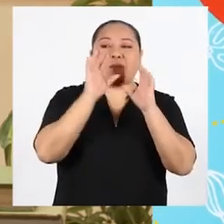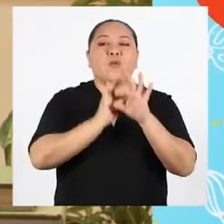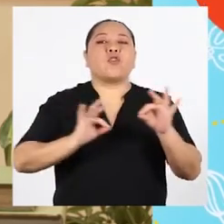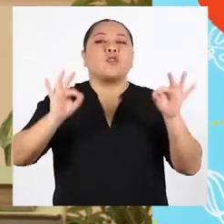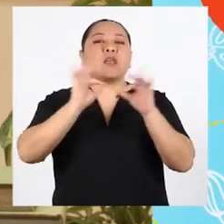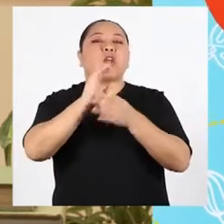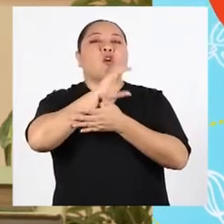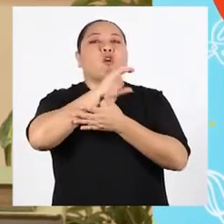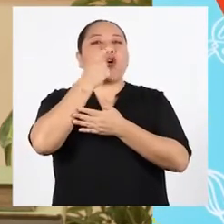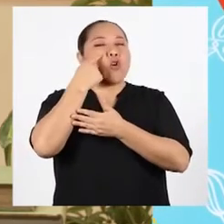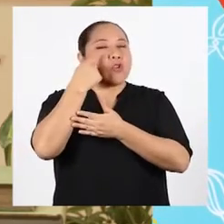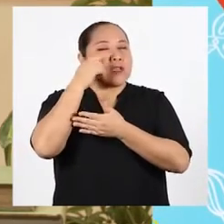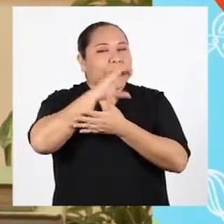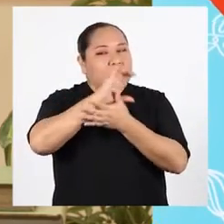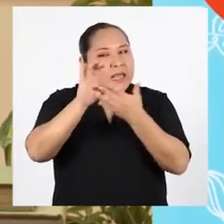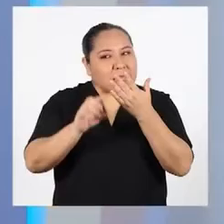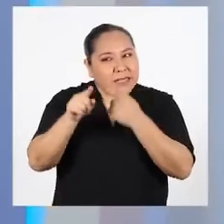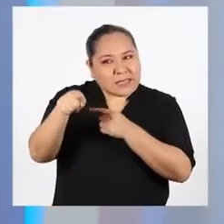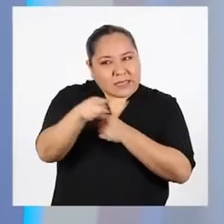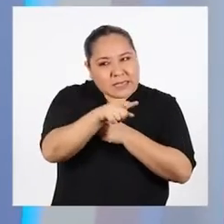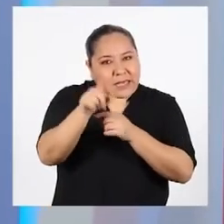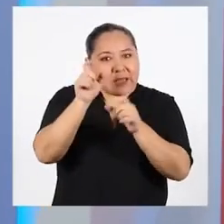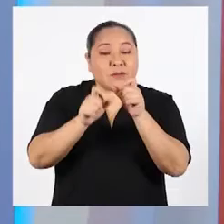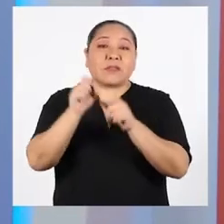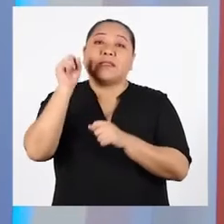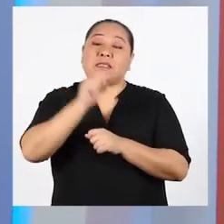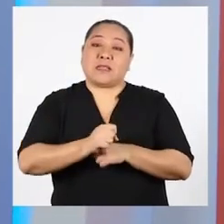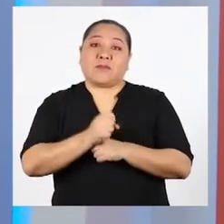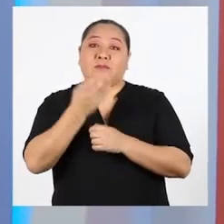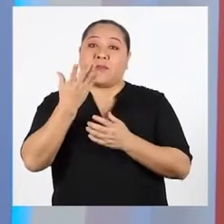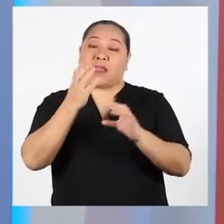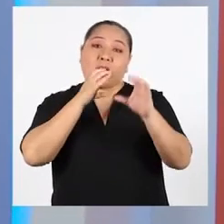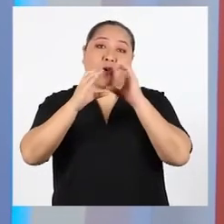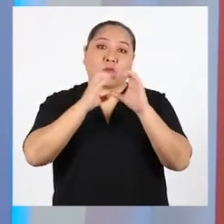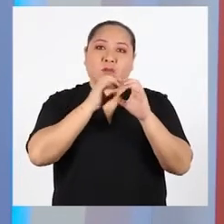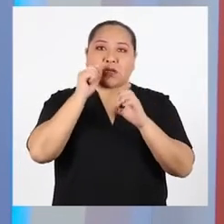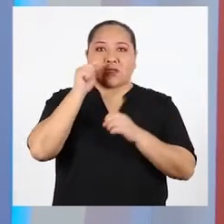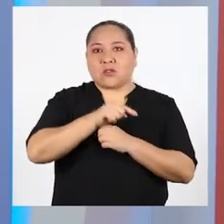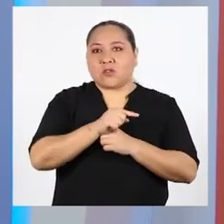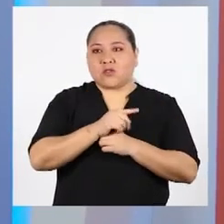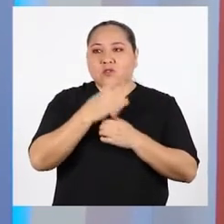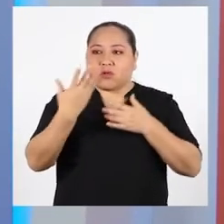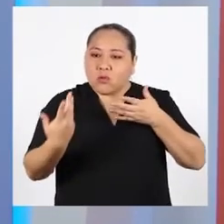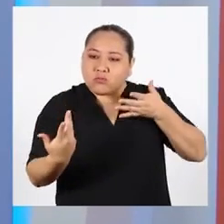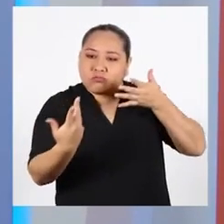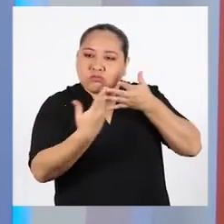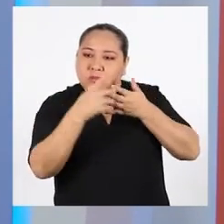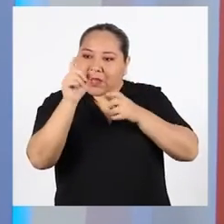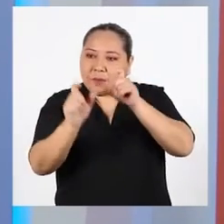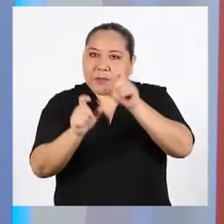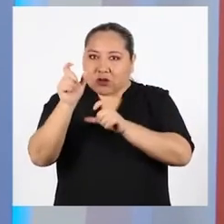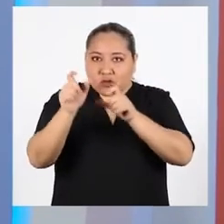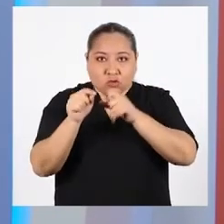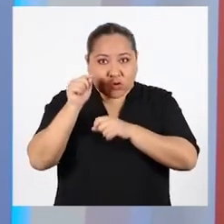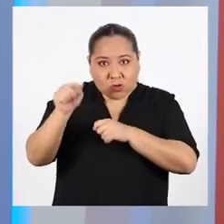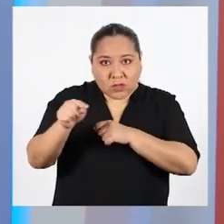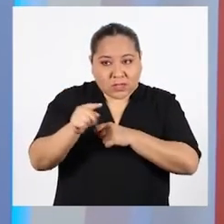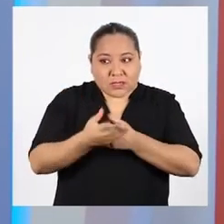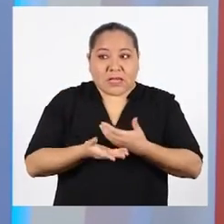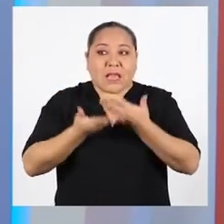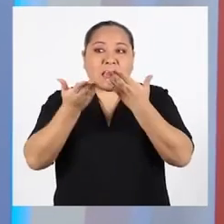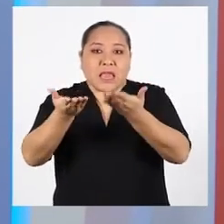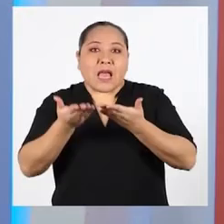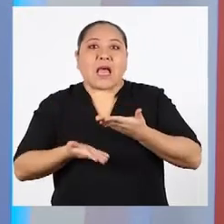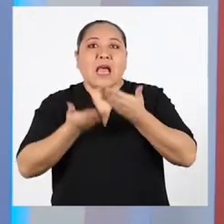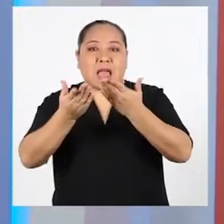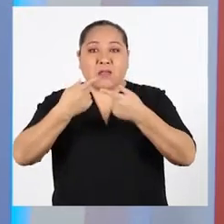importantísimo conocer las características del público. Sí, porque la comunicación no es comunicación si no hay un público receptor al